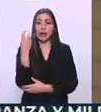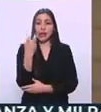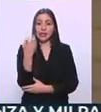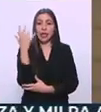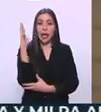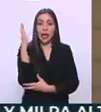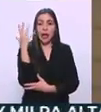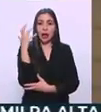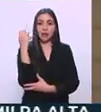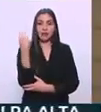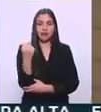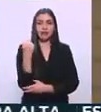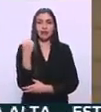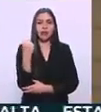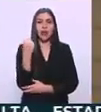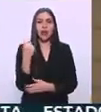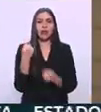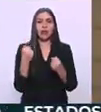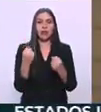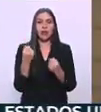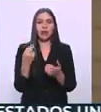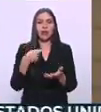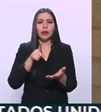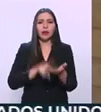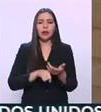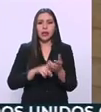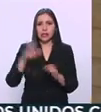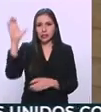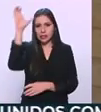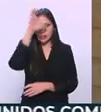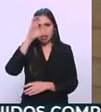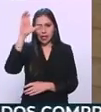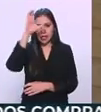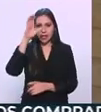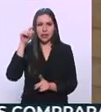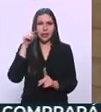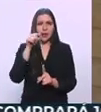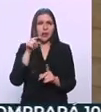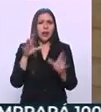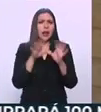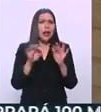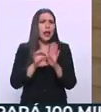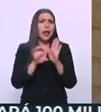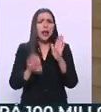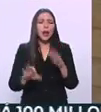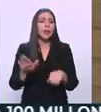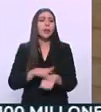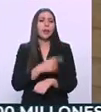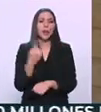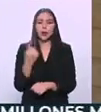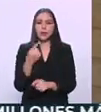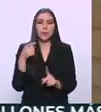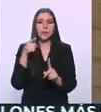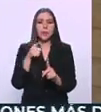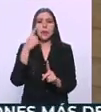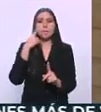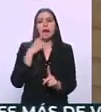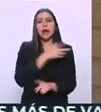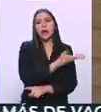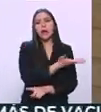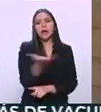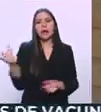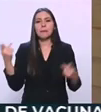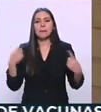metafóricamente es el que es la ciencia de frontera. ¿Por qué lo metaforizamos de esta manera? Para comunicarnos con el público,